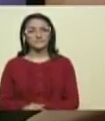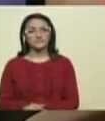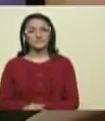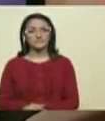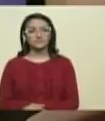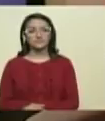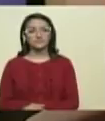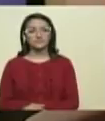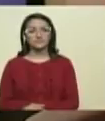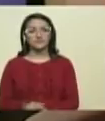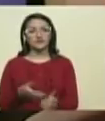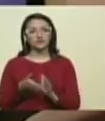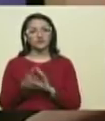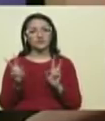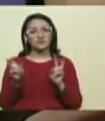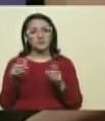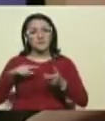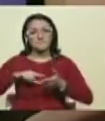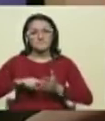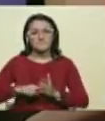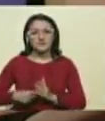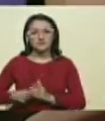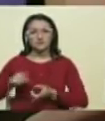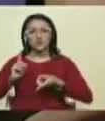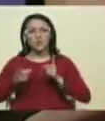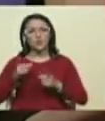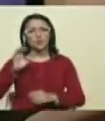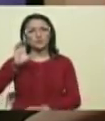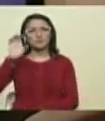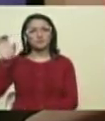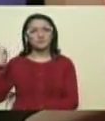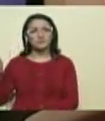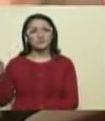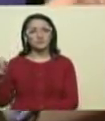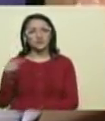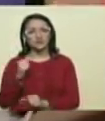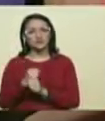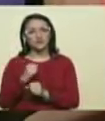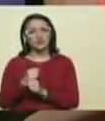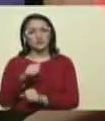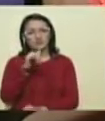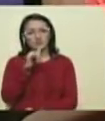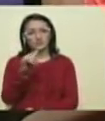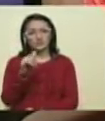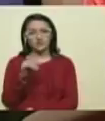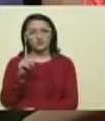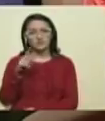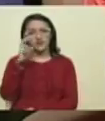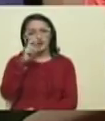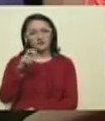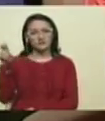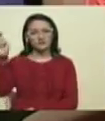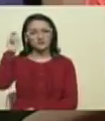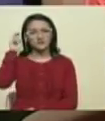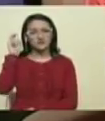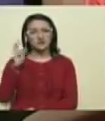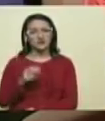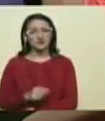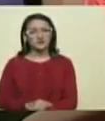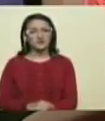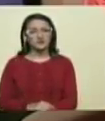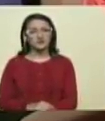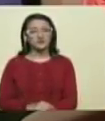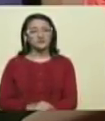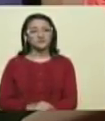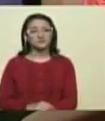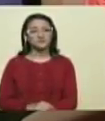de las presiones que recibieron algunos países en esta jornada, lo denunciaba usted, también el canciller, lo escuchábamos antes, y